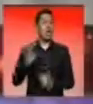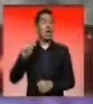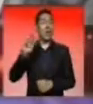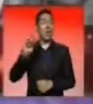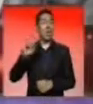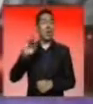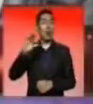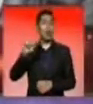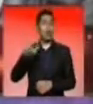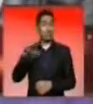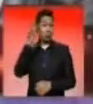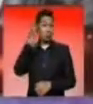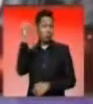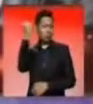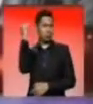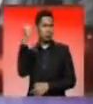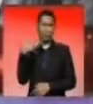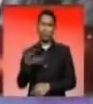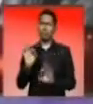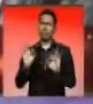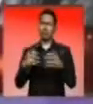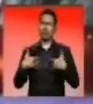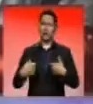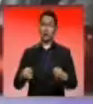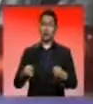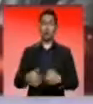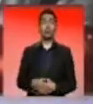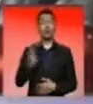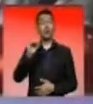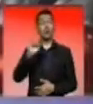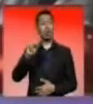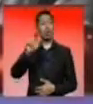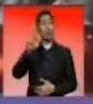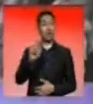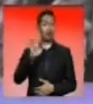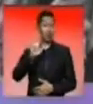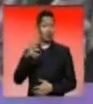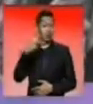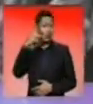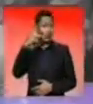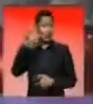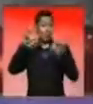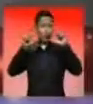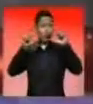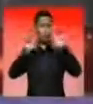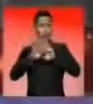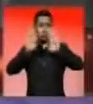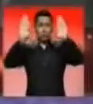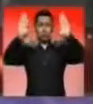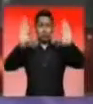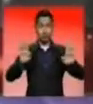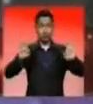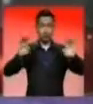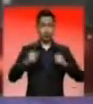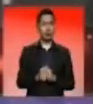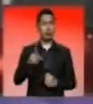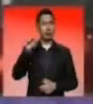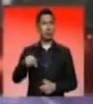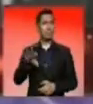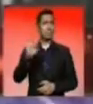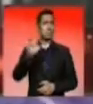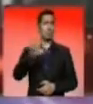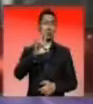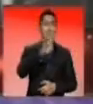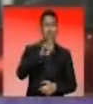mujer aviadora de los años 30. A lo que Rihanna publicó una foto editada de ella junto a Amelia, quien desapareció en